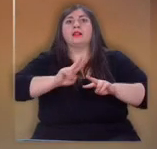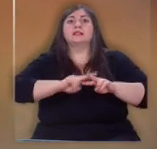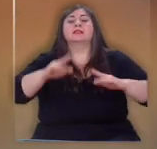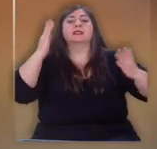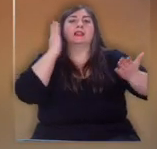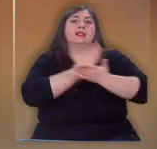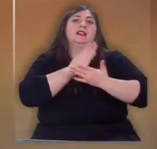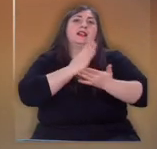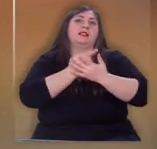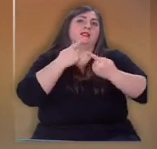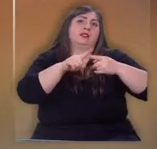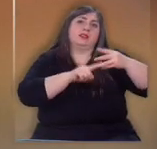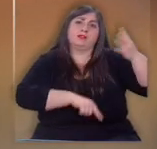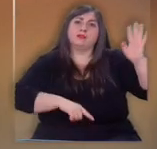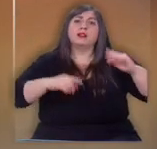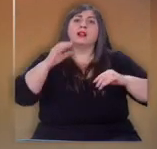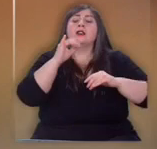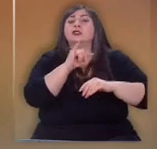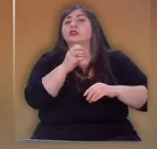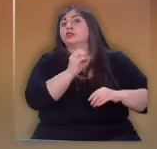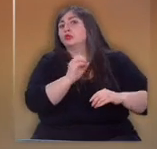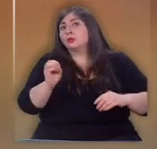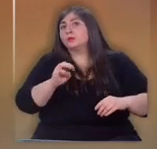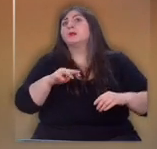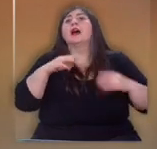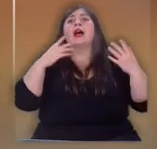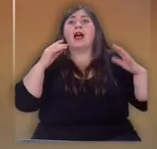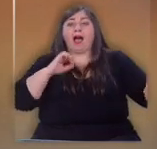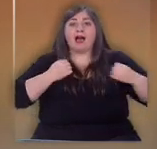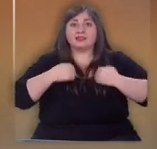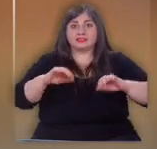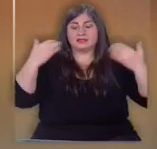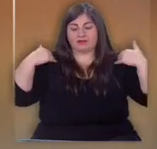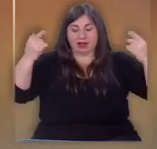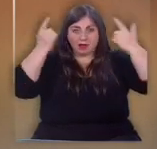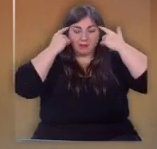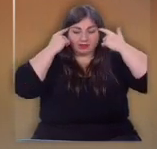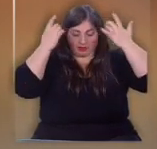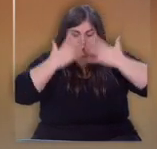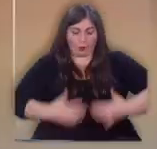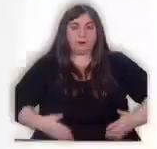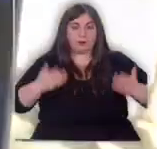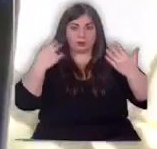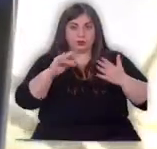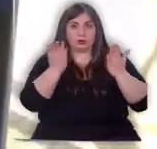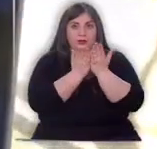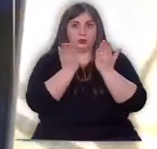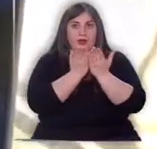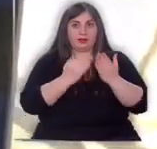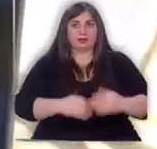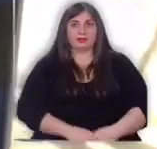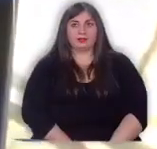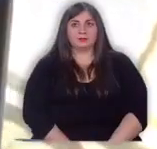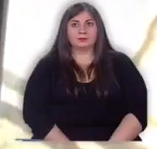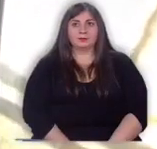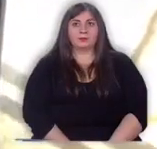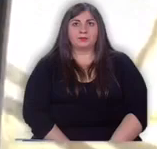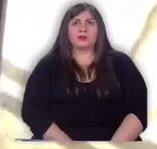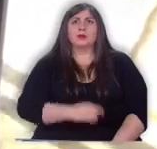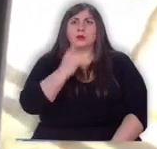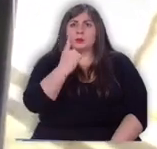diferentes ejercicios a través de la plataforma online Zoom para mantener activa la mente y el cuerpo de sus alumnos. Eso es, ahí,